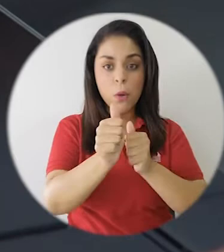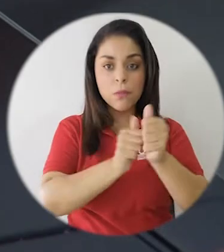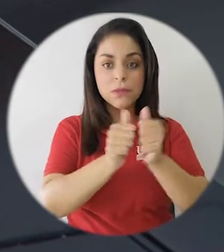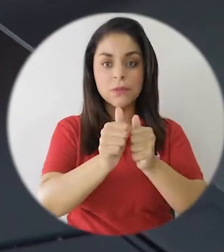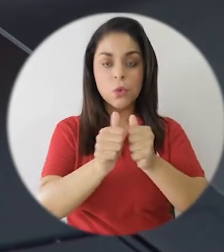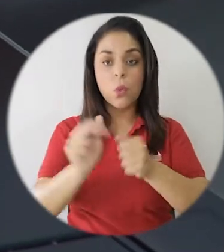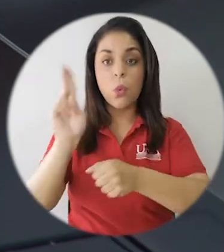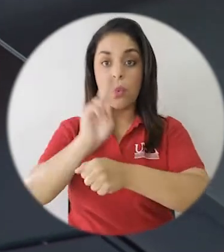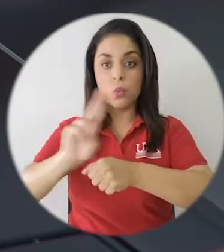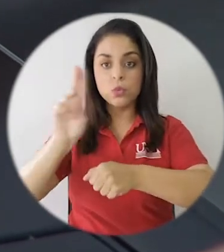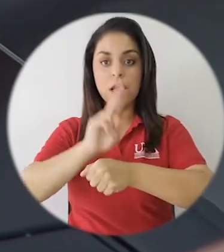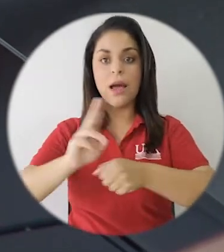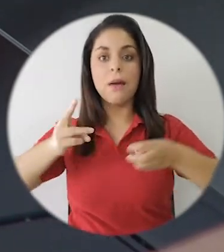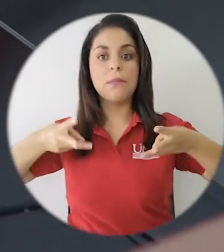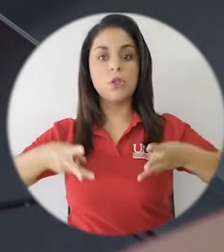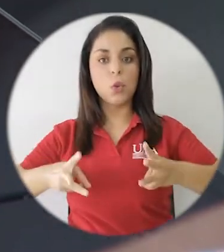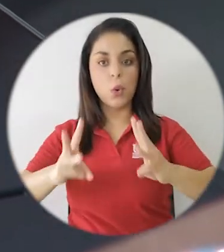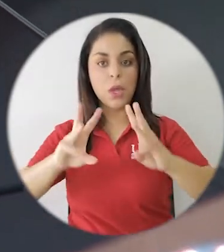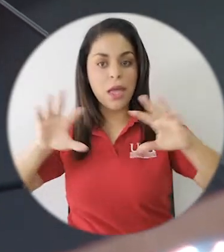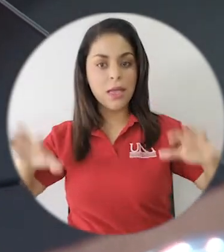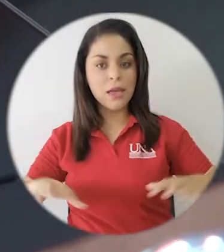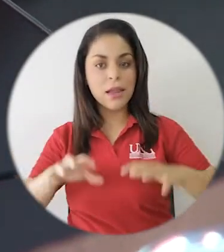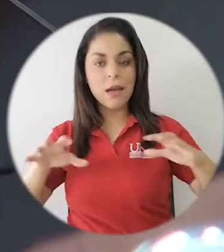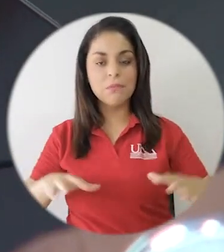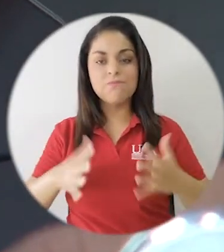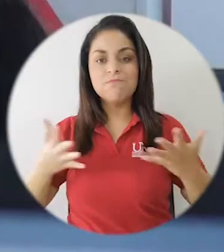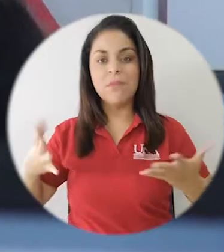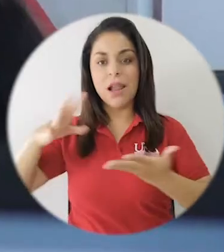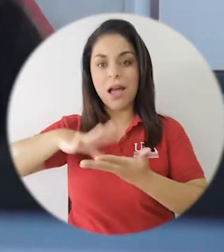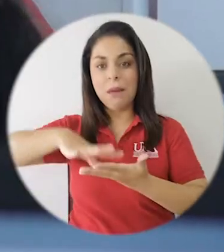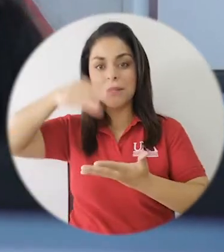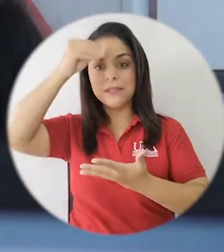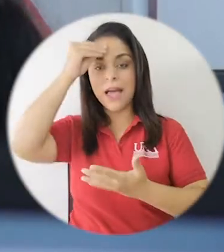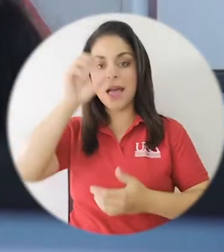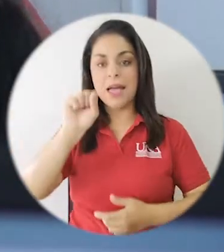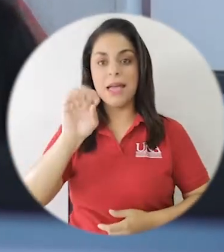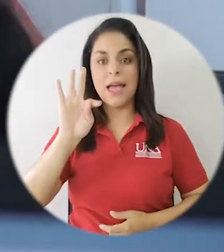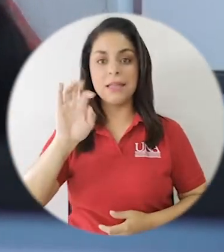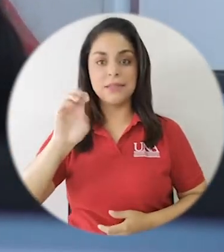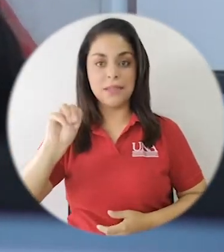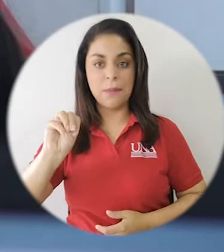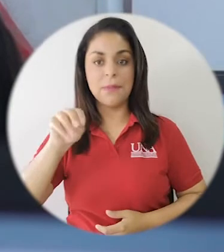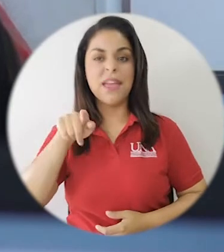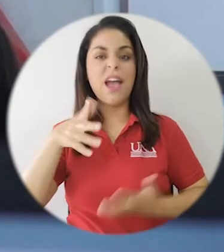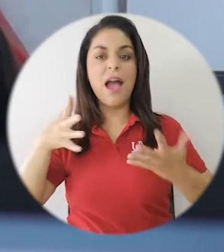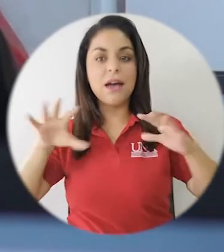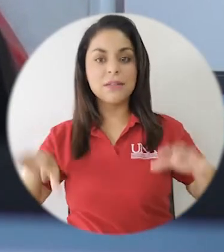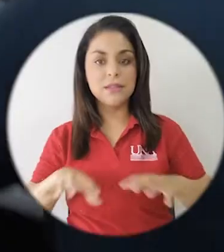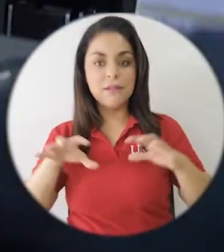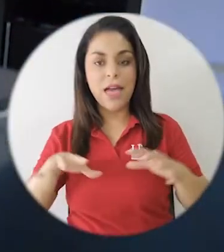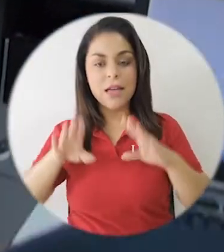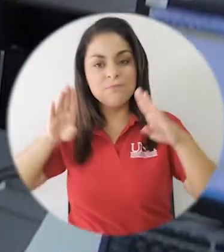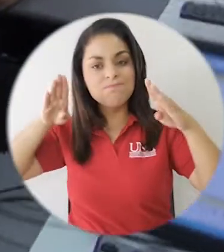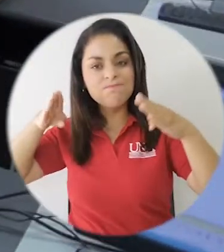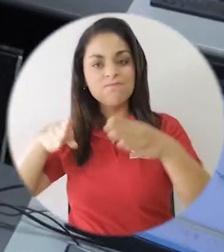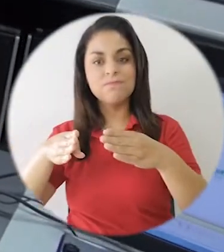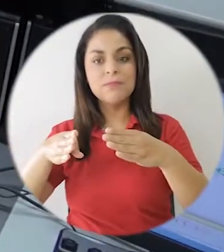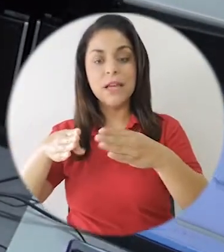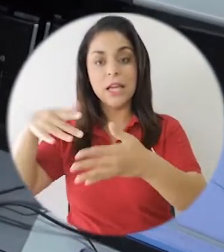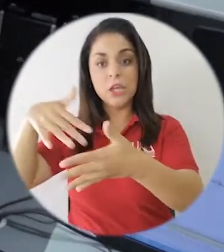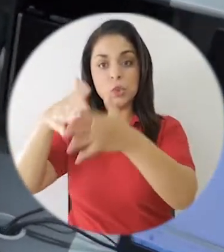enfoque por competencias, se utilizará una metodología dinámica para el aprendizaje STEM, donde